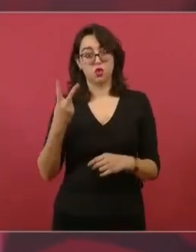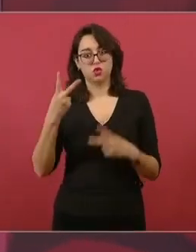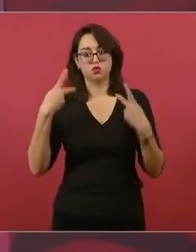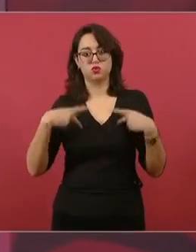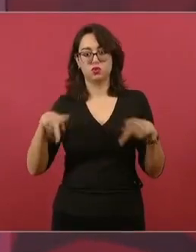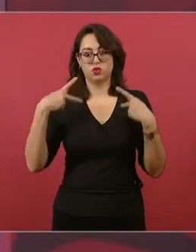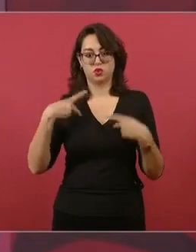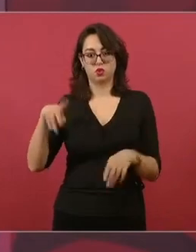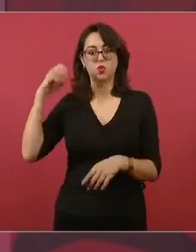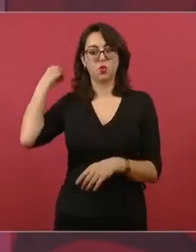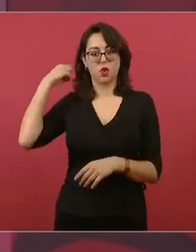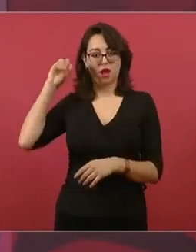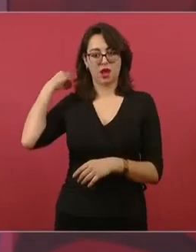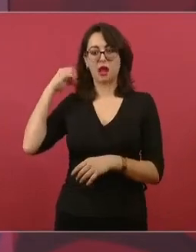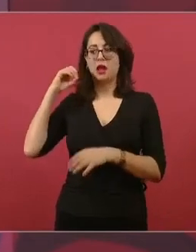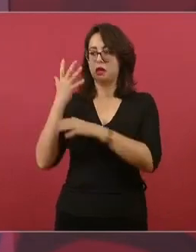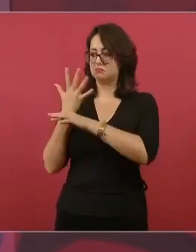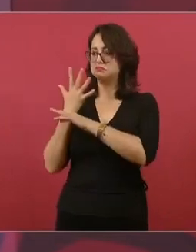Una del